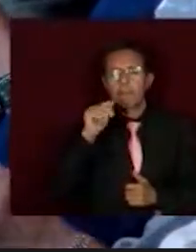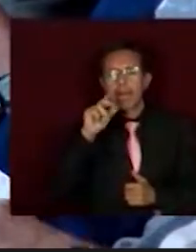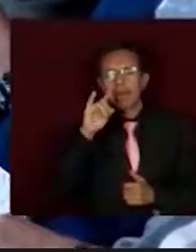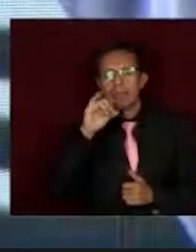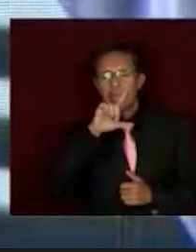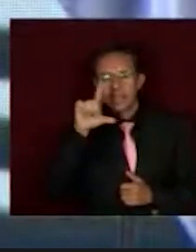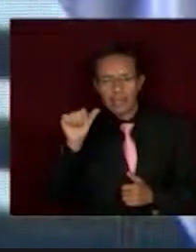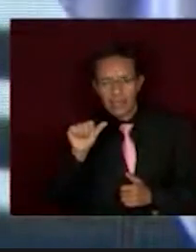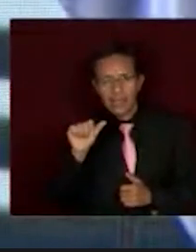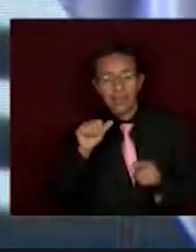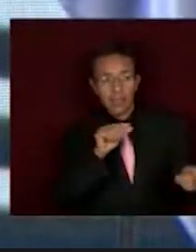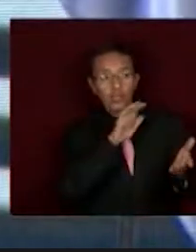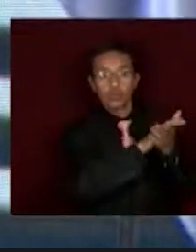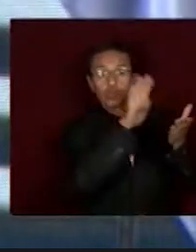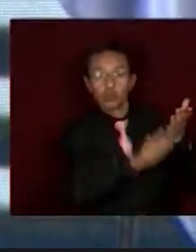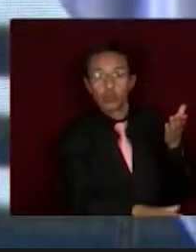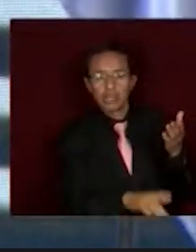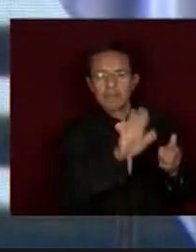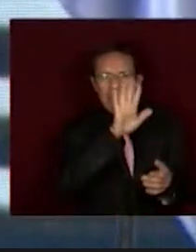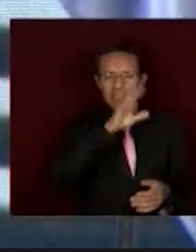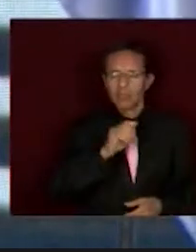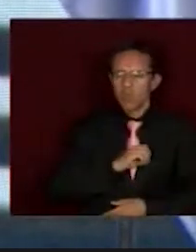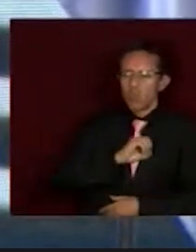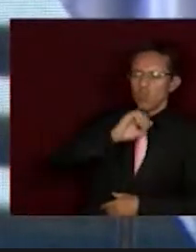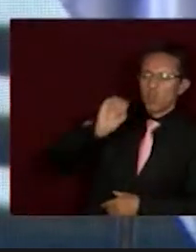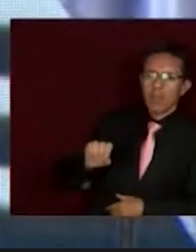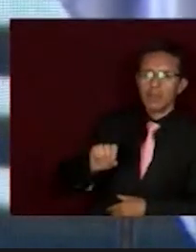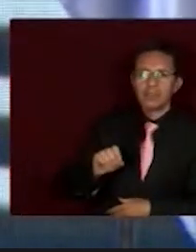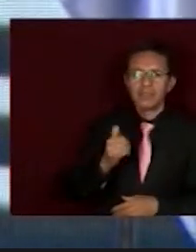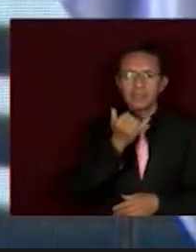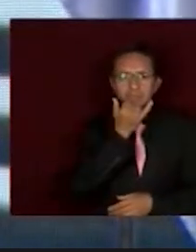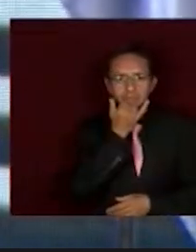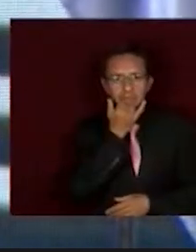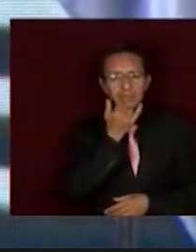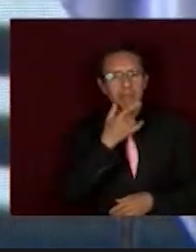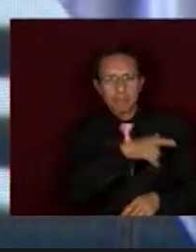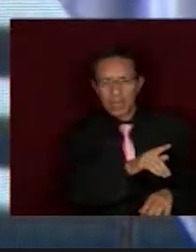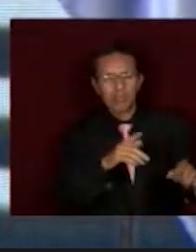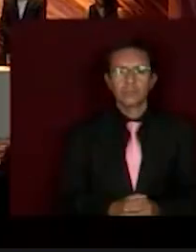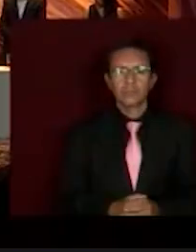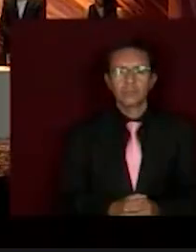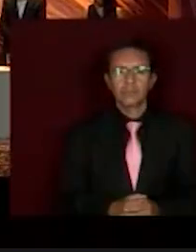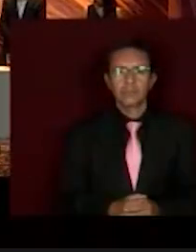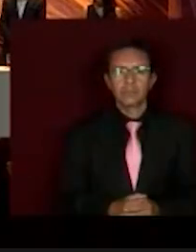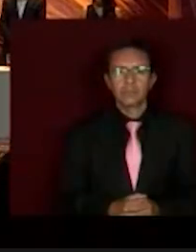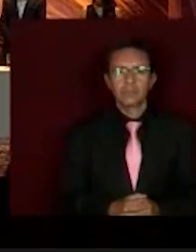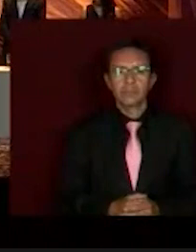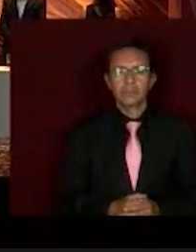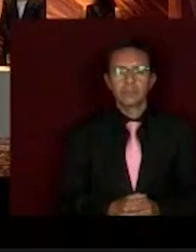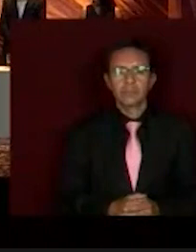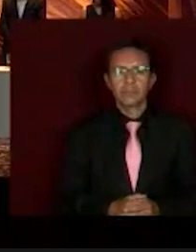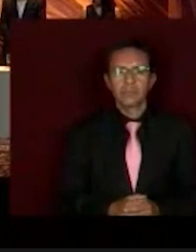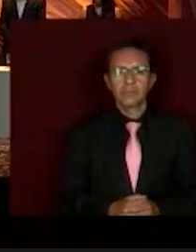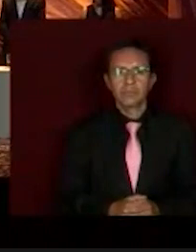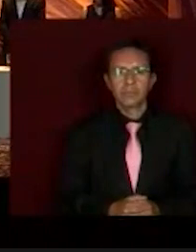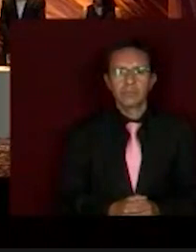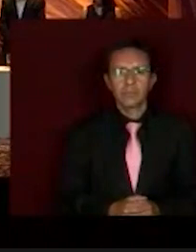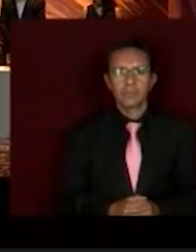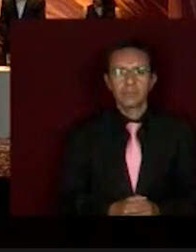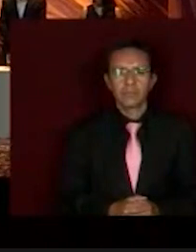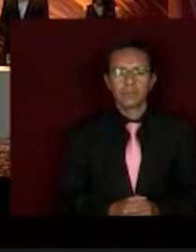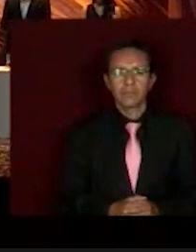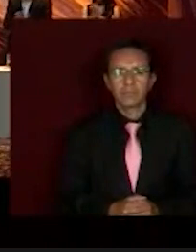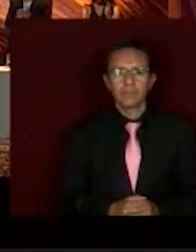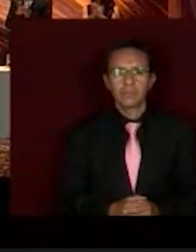con la presencia de toda la comunidad o una gran parte de la comunidad y además del gobernador del estado